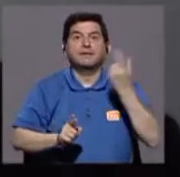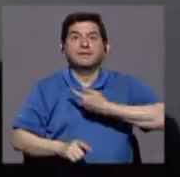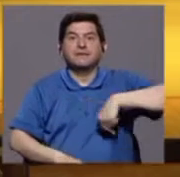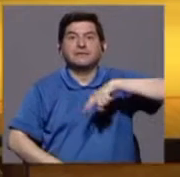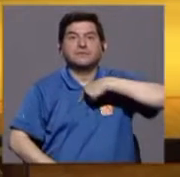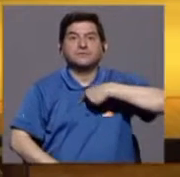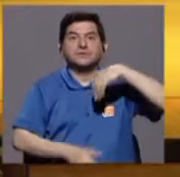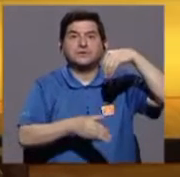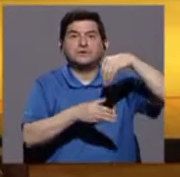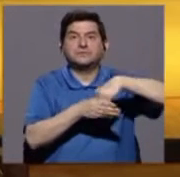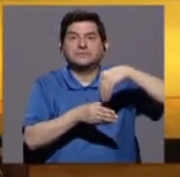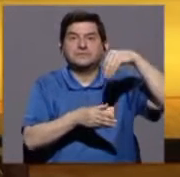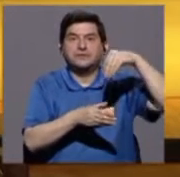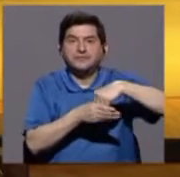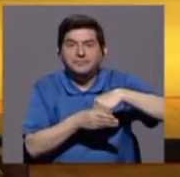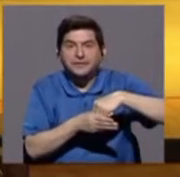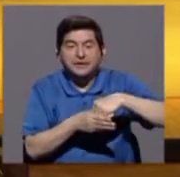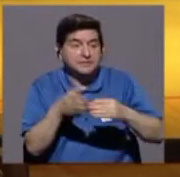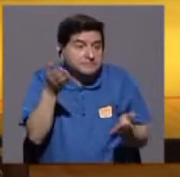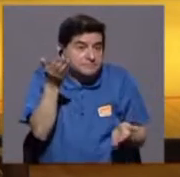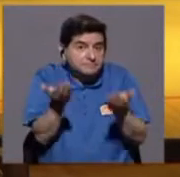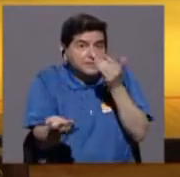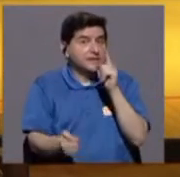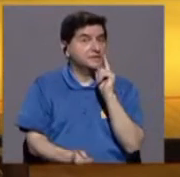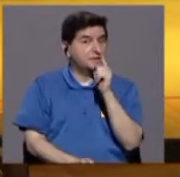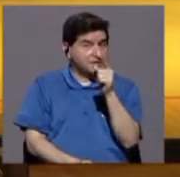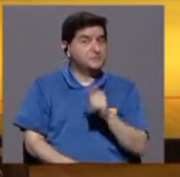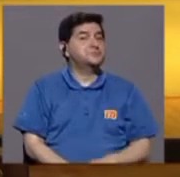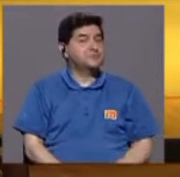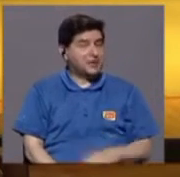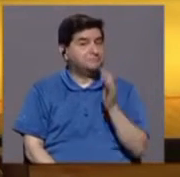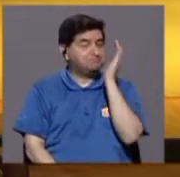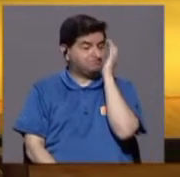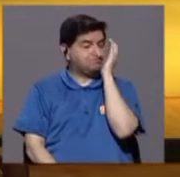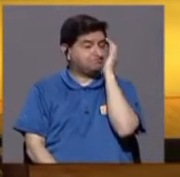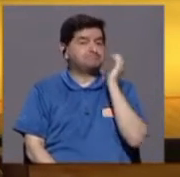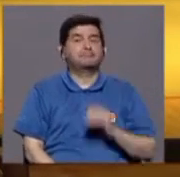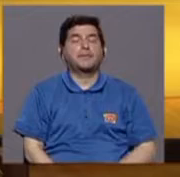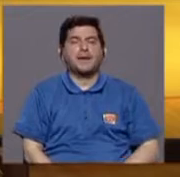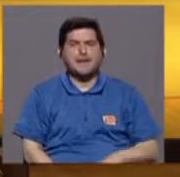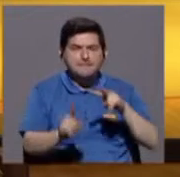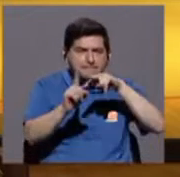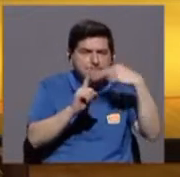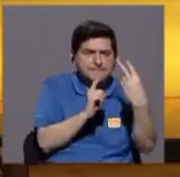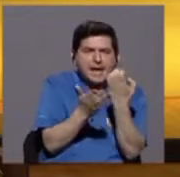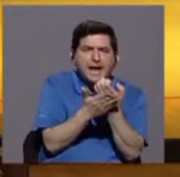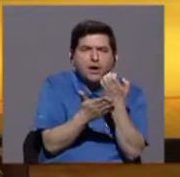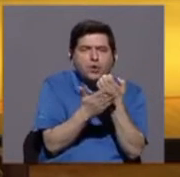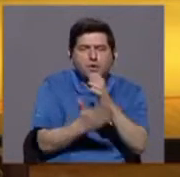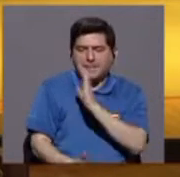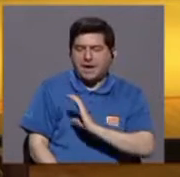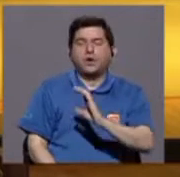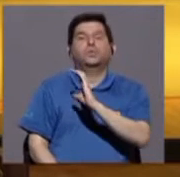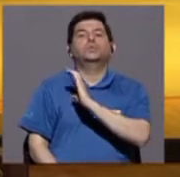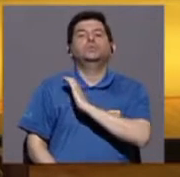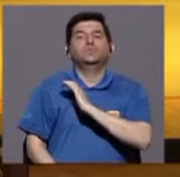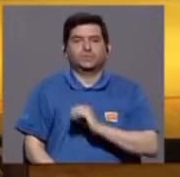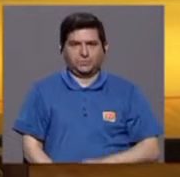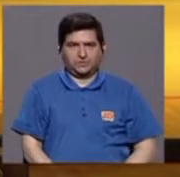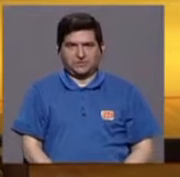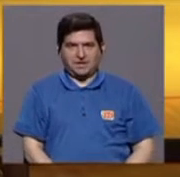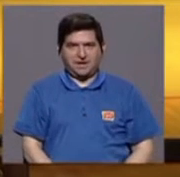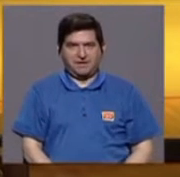un componente que posiblemente te va a resultar muy familiar, y es desde la perspectiva de la economía conductual. Un